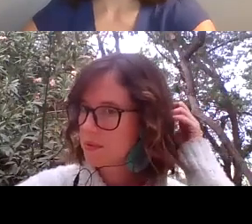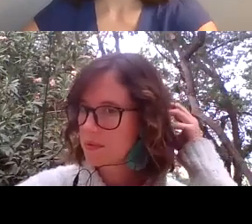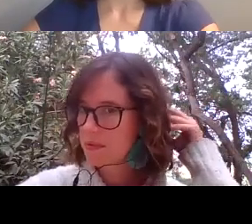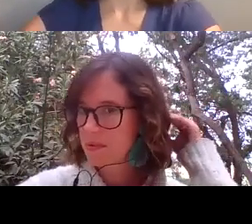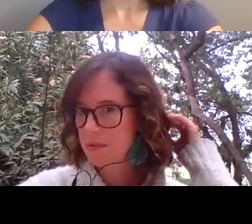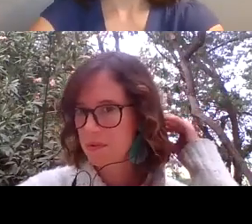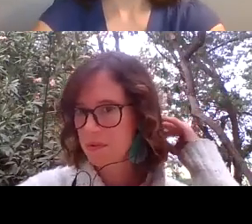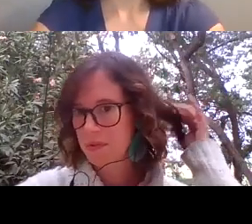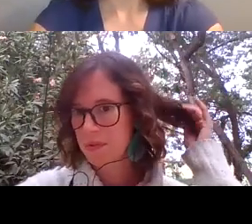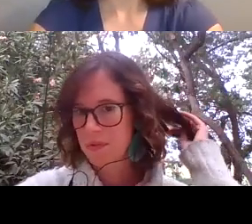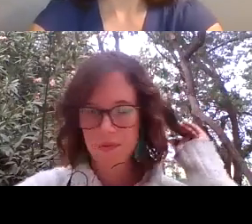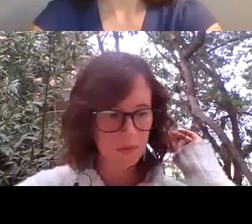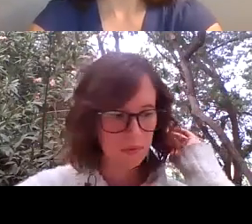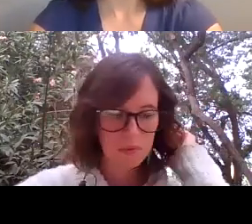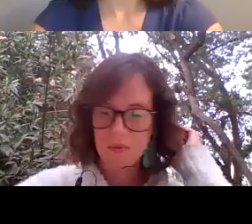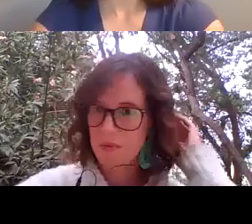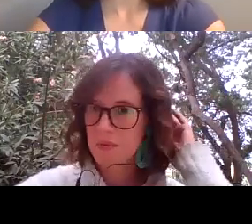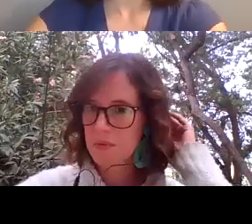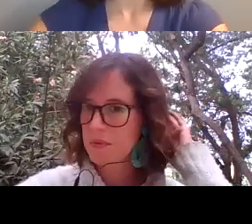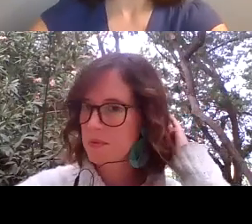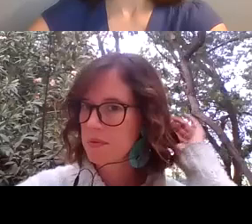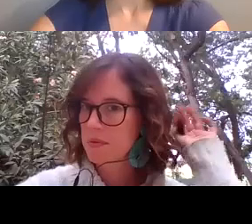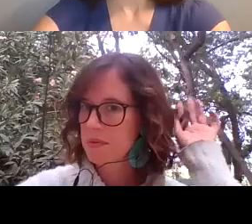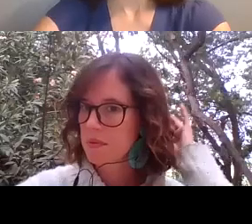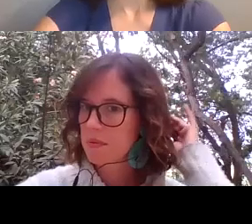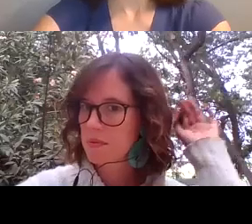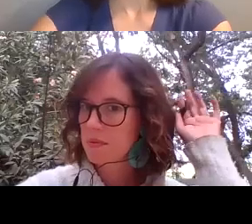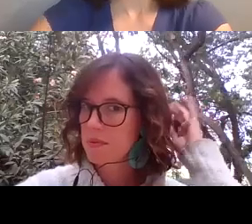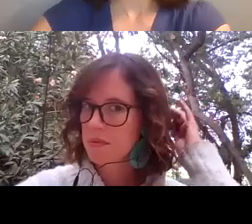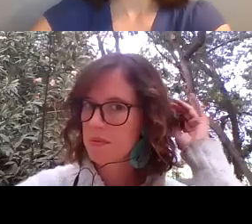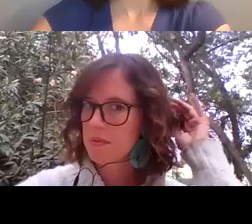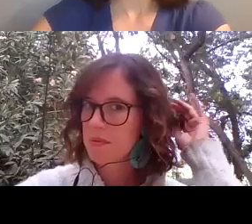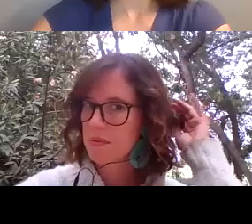mano para que les demos la apertura para que puedan hacer la pregunta.